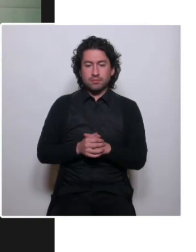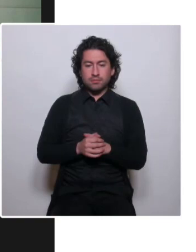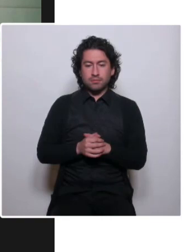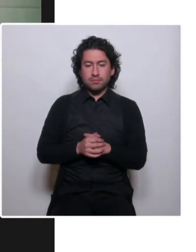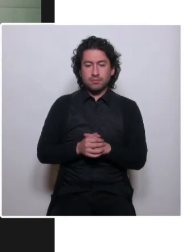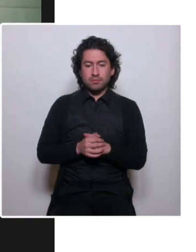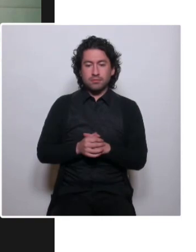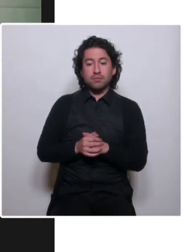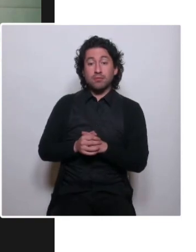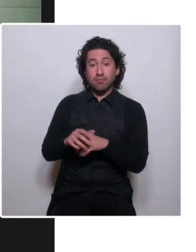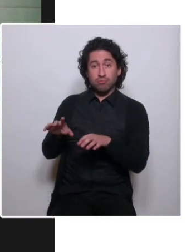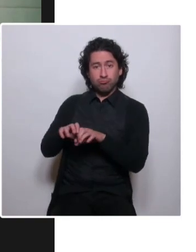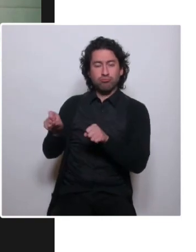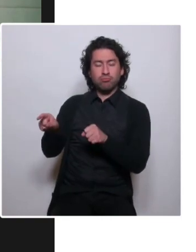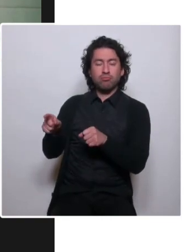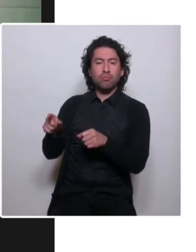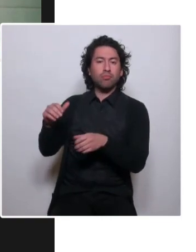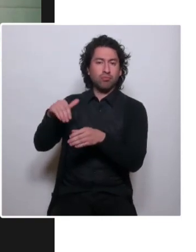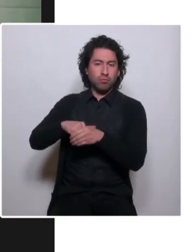contra.